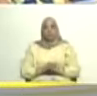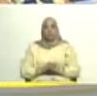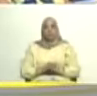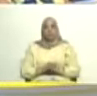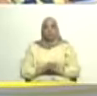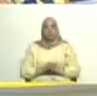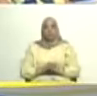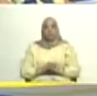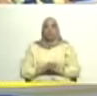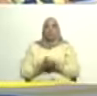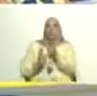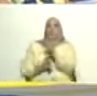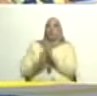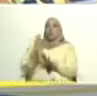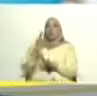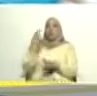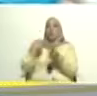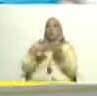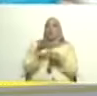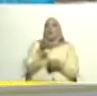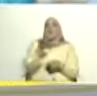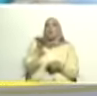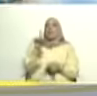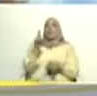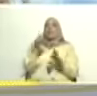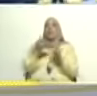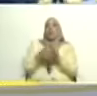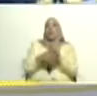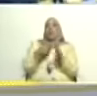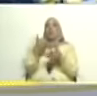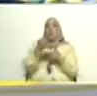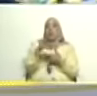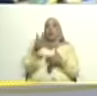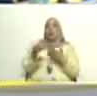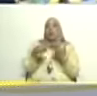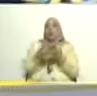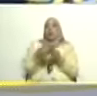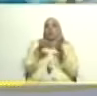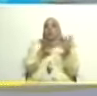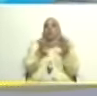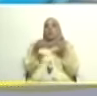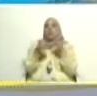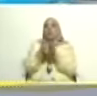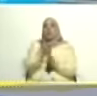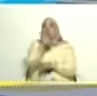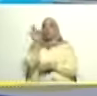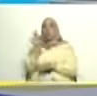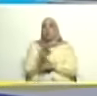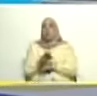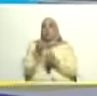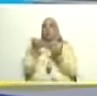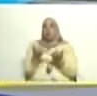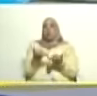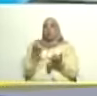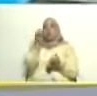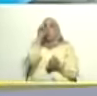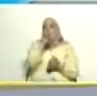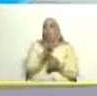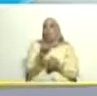2019. Y fuimos creciendo el 20, 21, 22 y ya en el 23 llegamos al 97%. Y ya en el